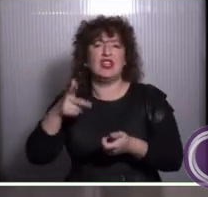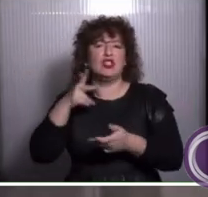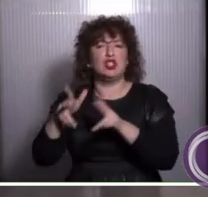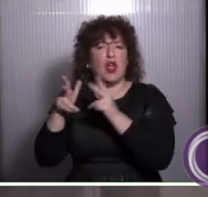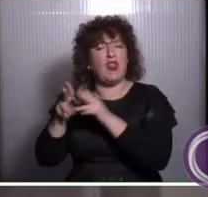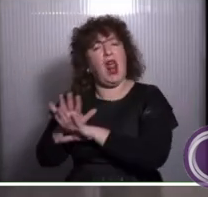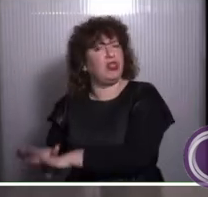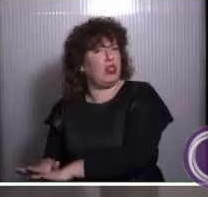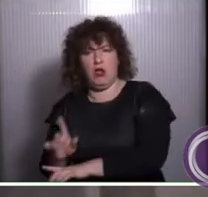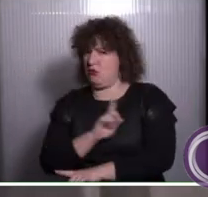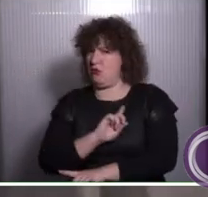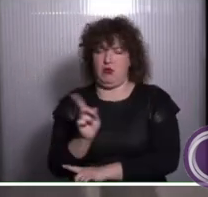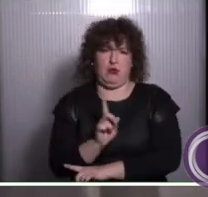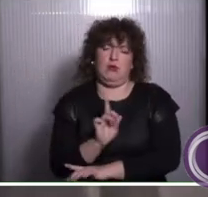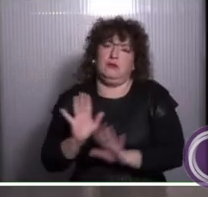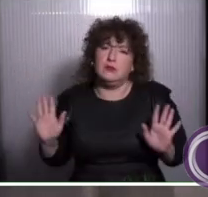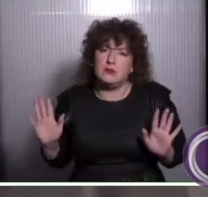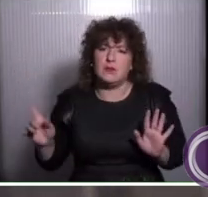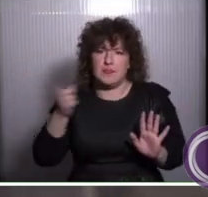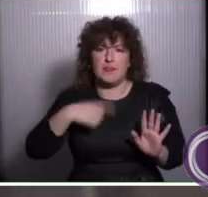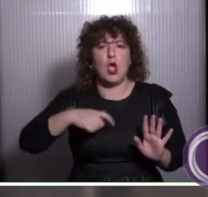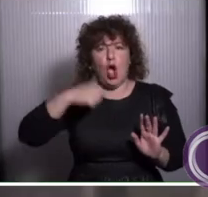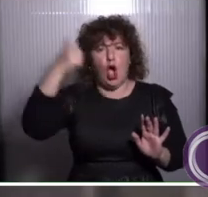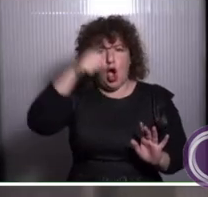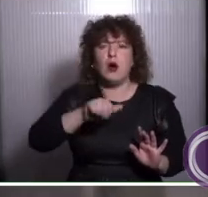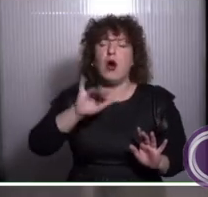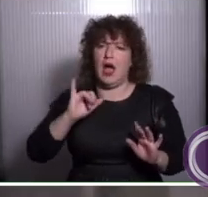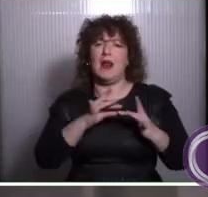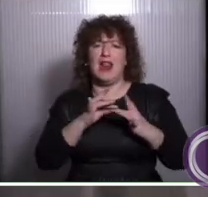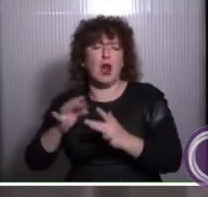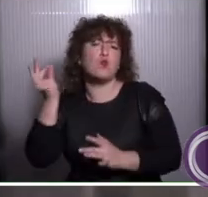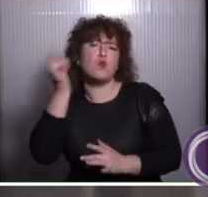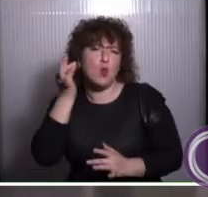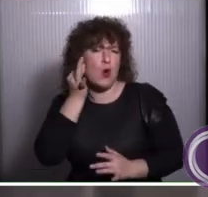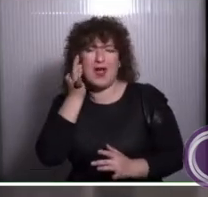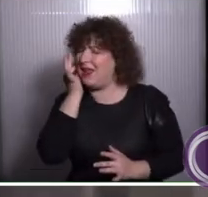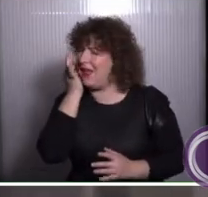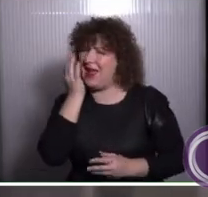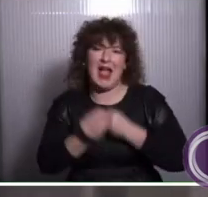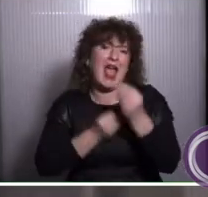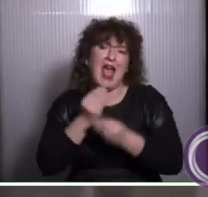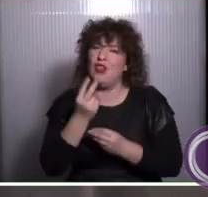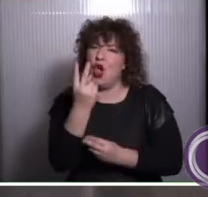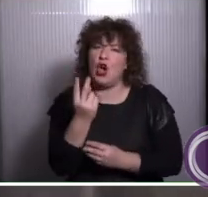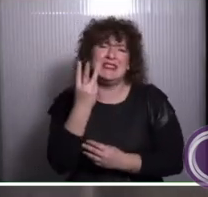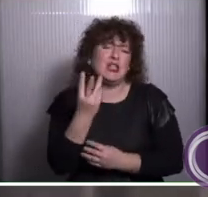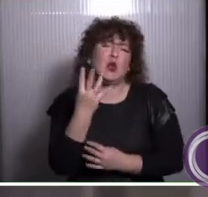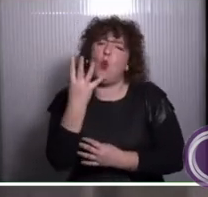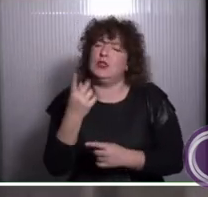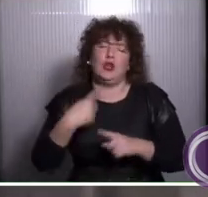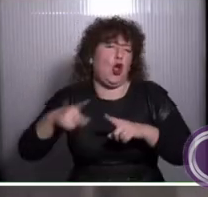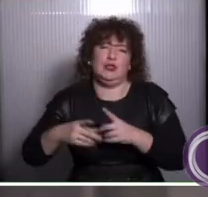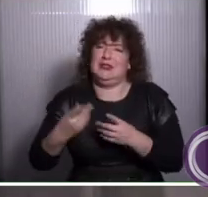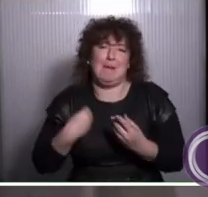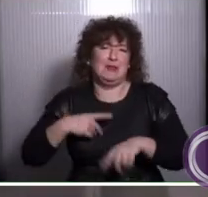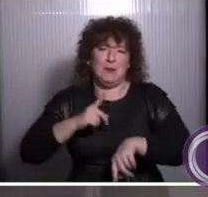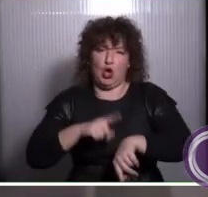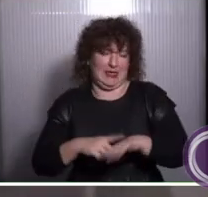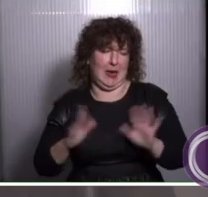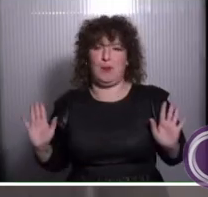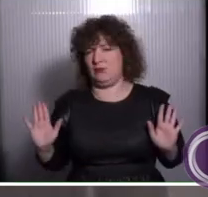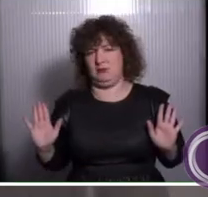sociales. Seremos hombres, pero tenemos dirigentes mujeres que hacen dos y tres cosas a la vez.